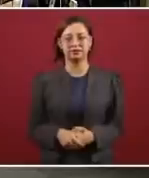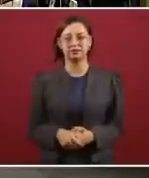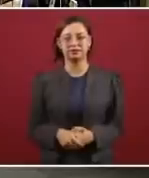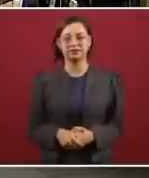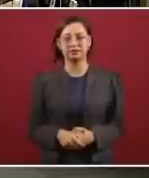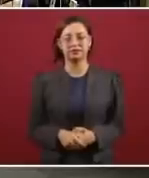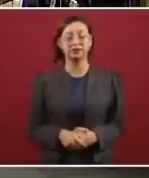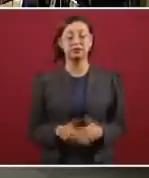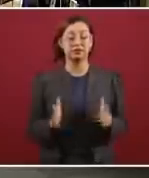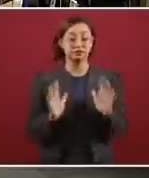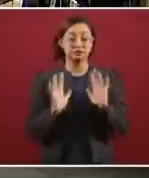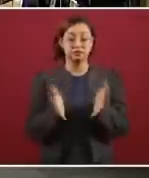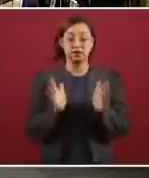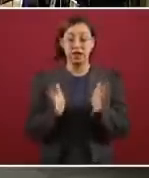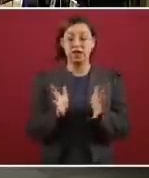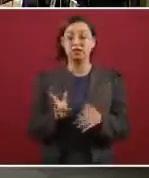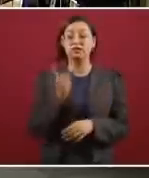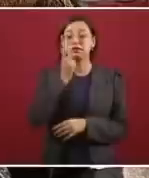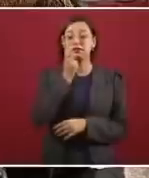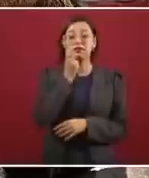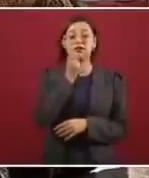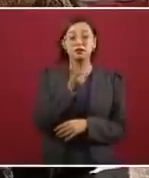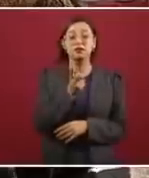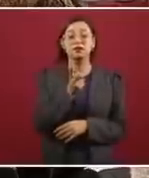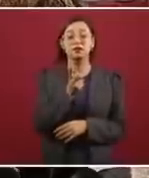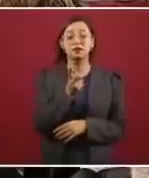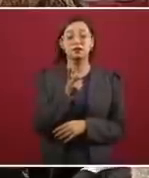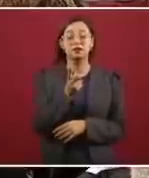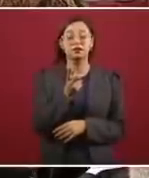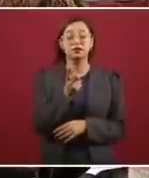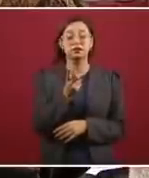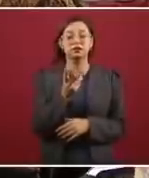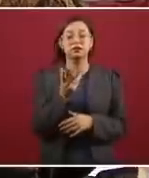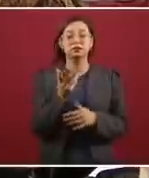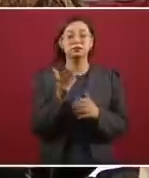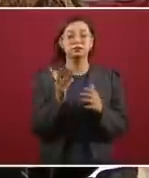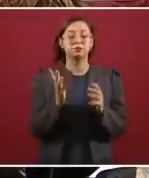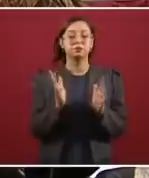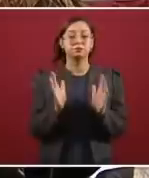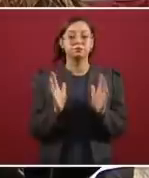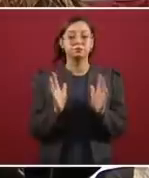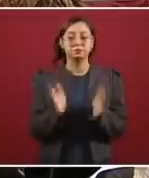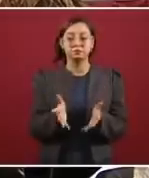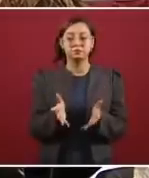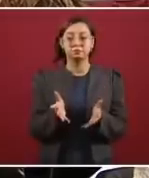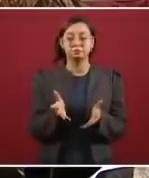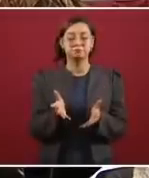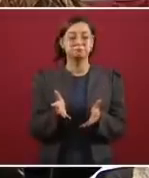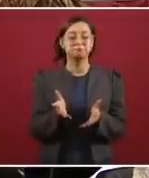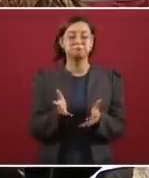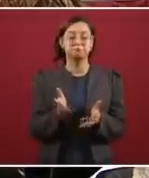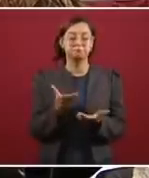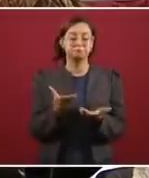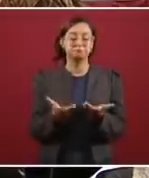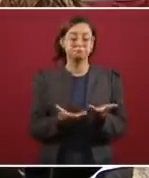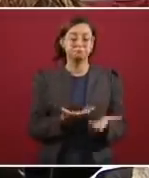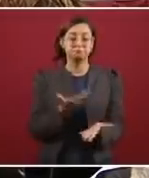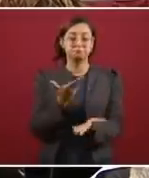hemos dicho ya, fue muy